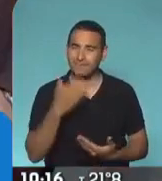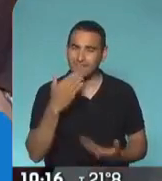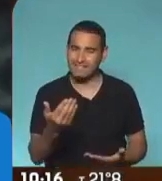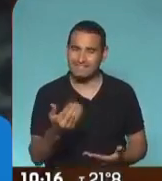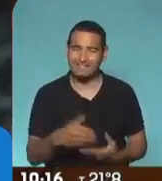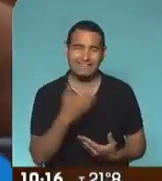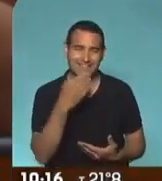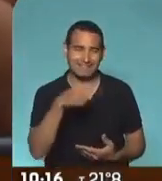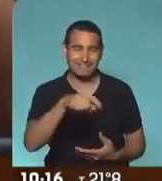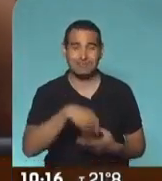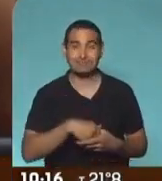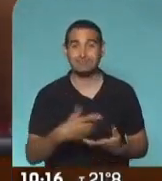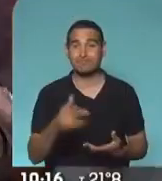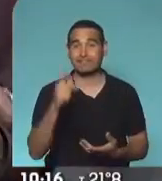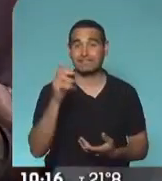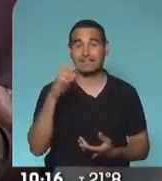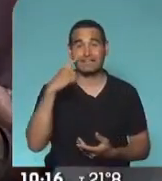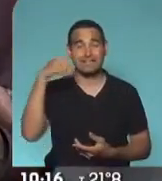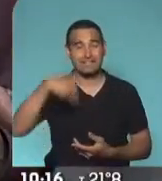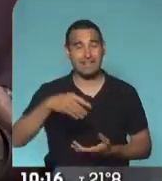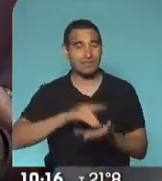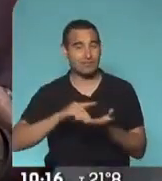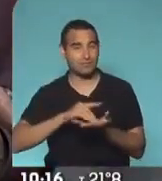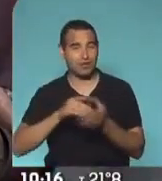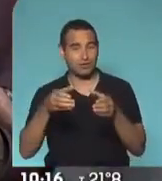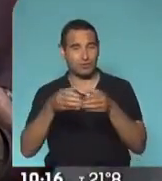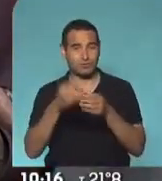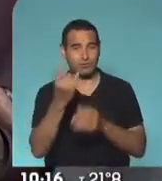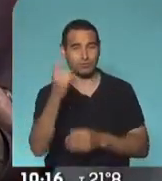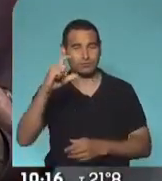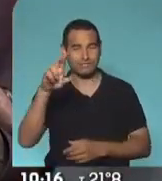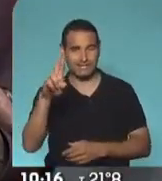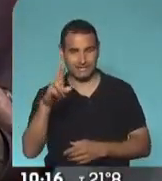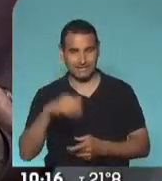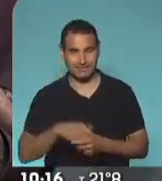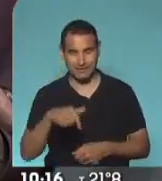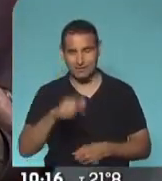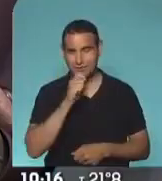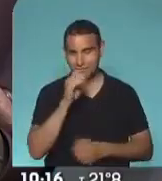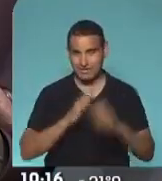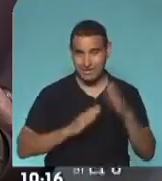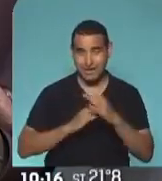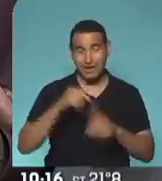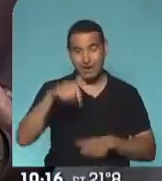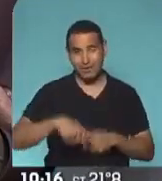No, gracias a ustedes. Karina Banfi es diputada por la Unión Cívica Radical. En el Noti Central, ahora deportes con Román.